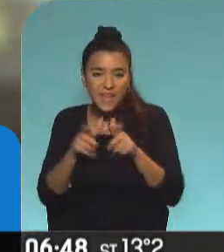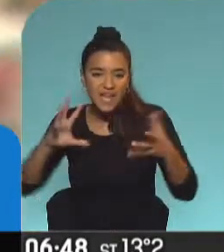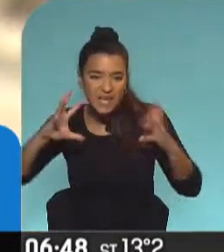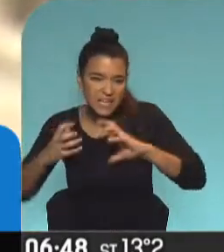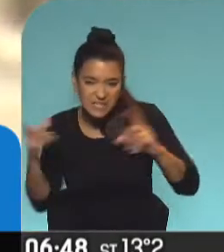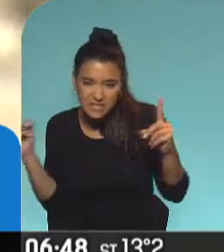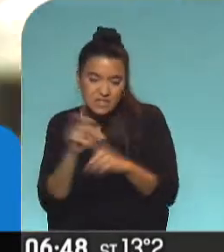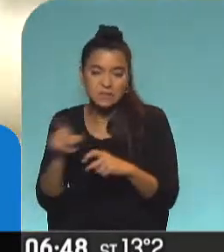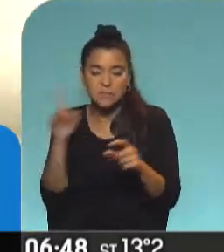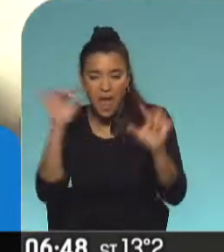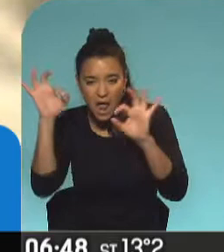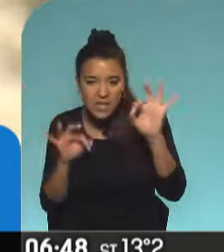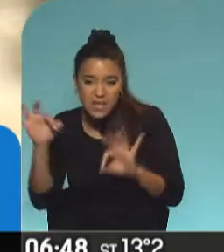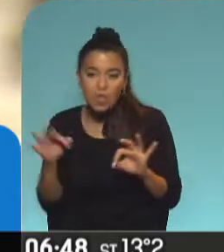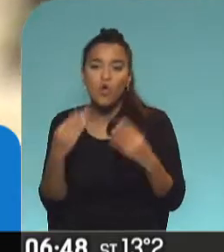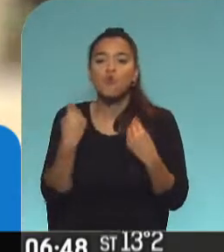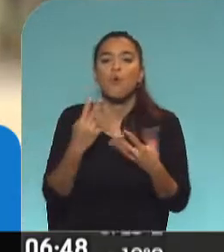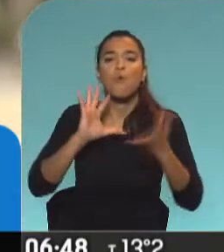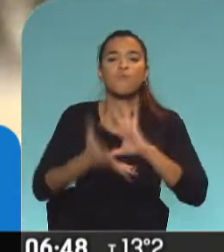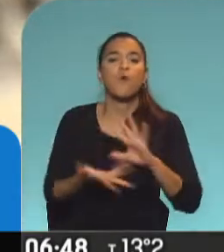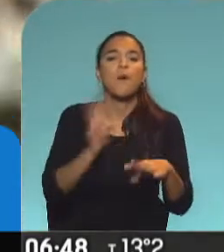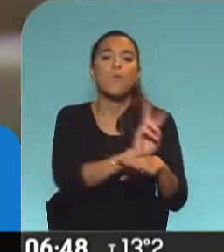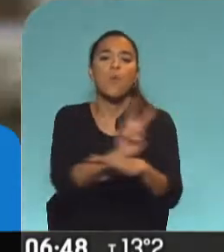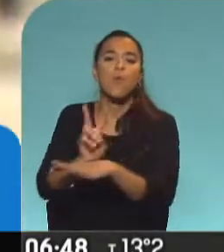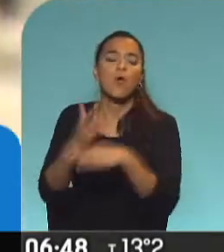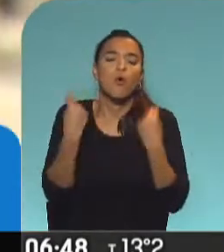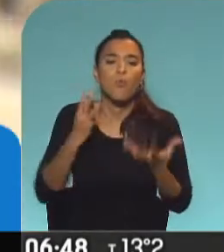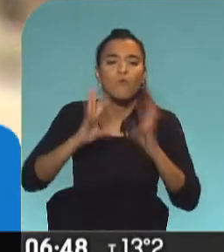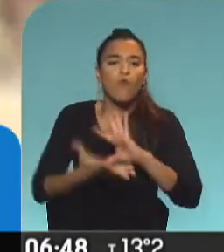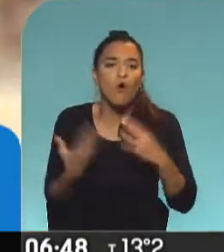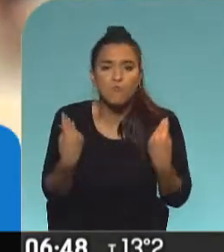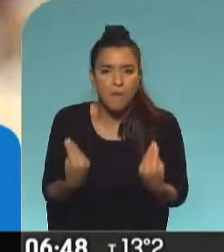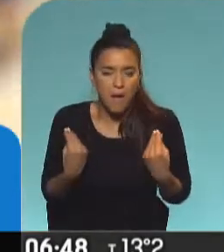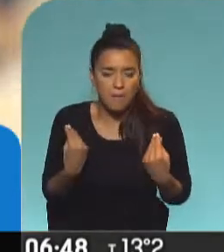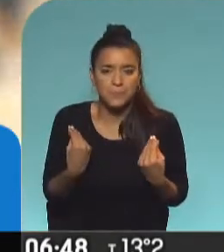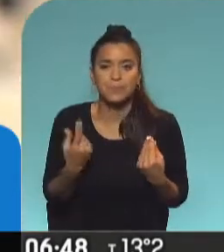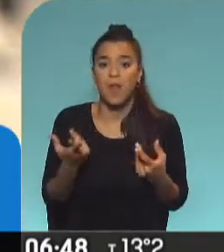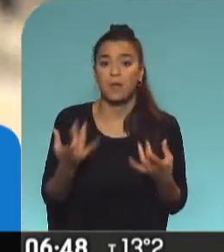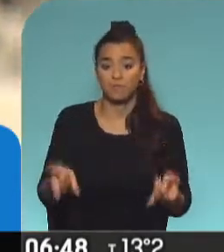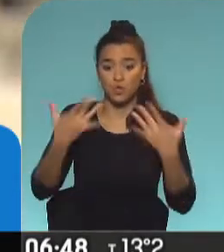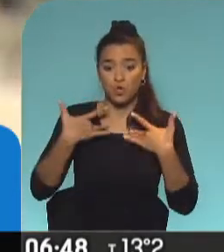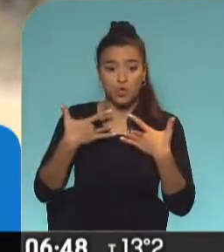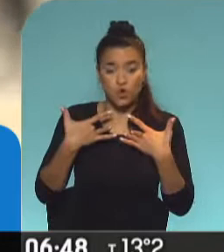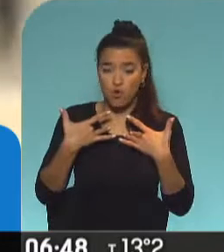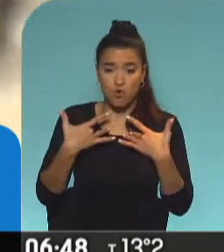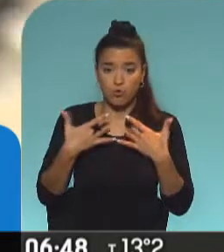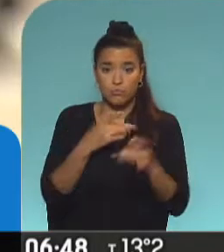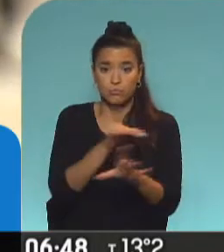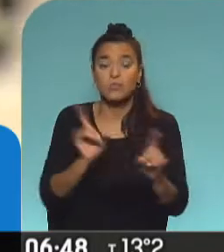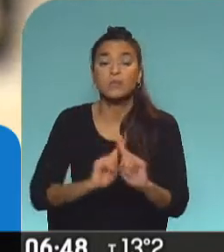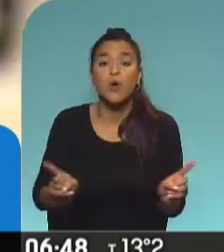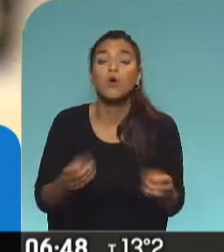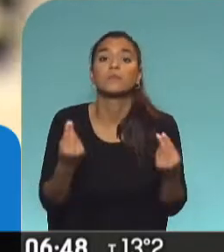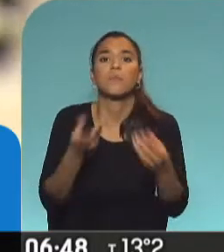analizando justamente cuál era la forma de cuidarnos, ¿no? Cuál era la forma de cuidarnos para no contagiarnos y obviamente, ¿no?, de no perder también las